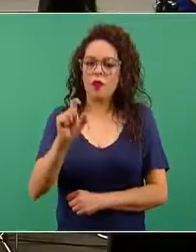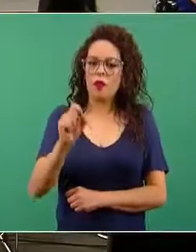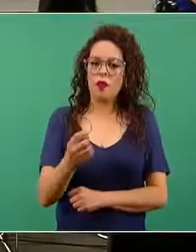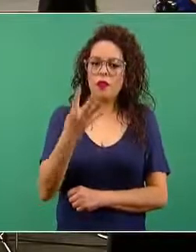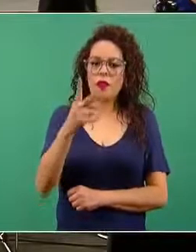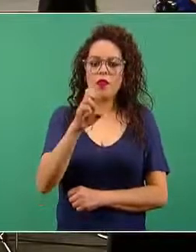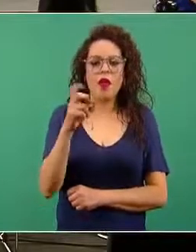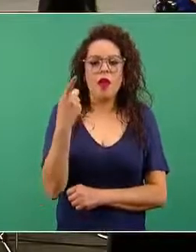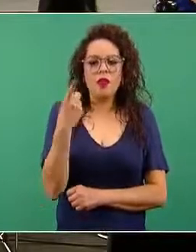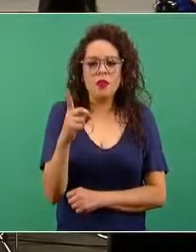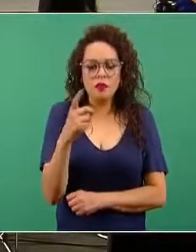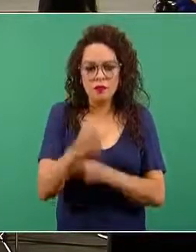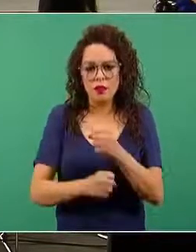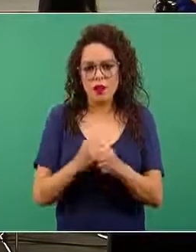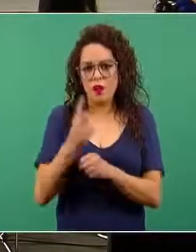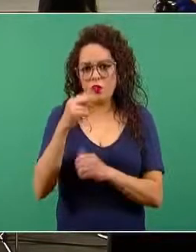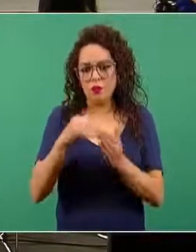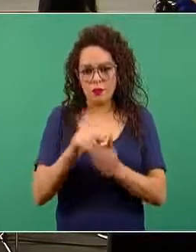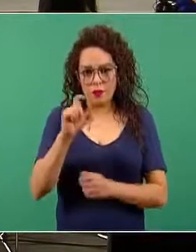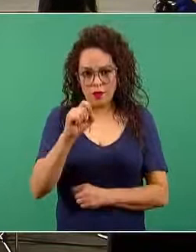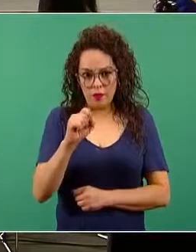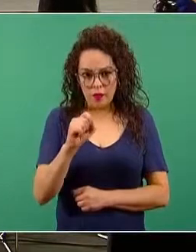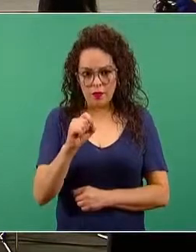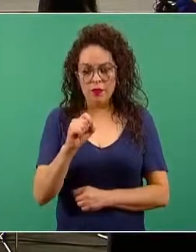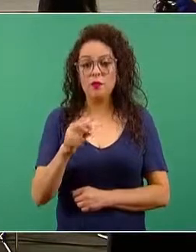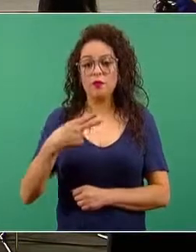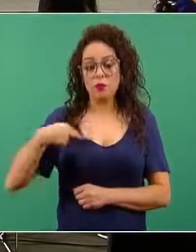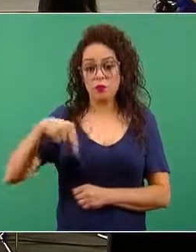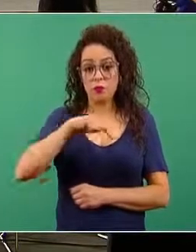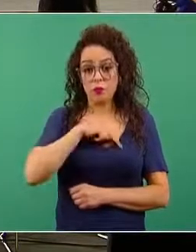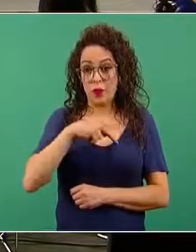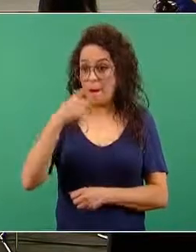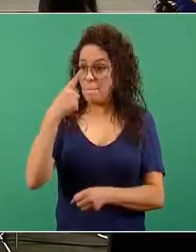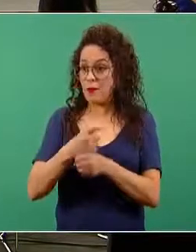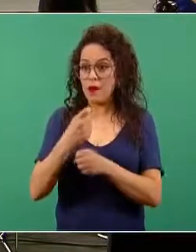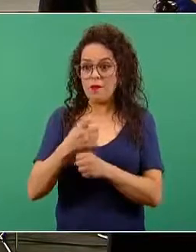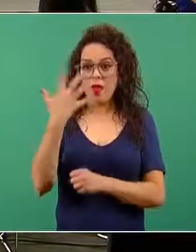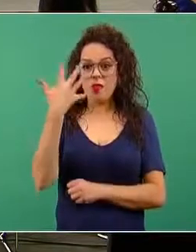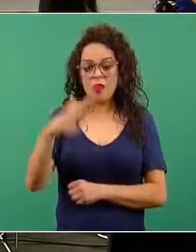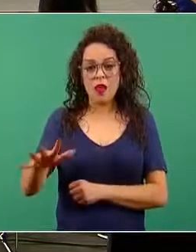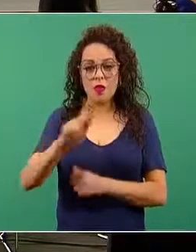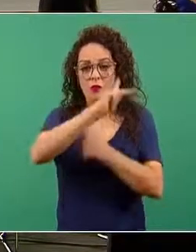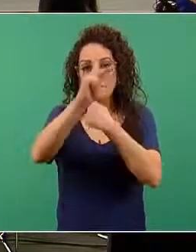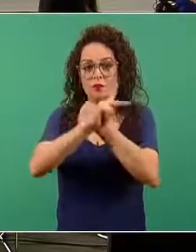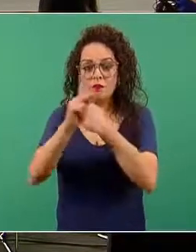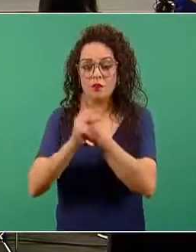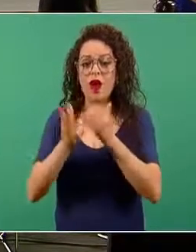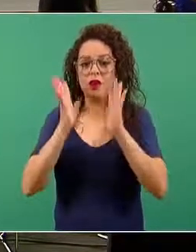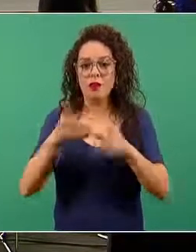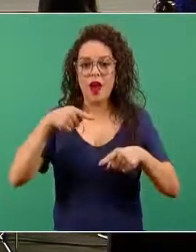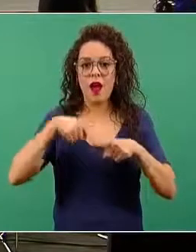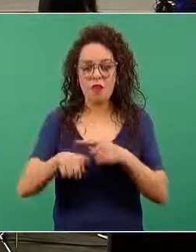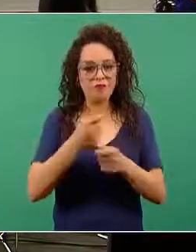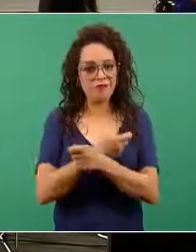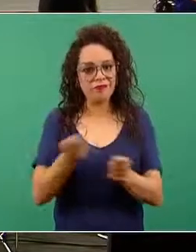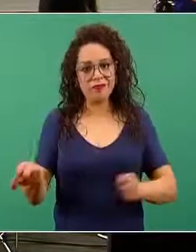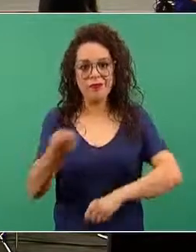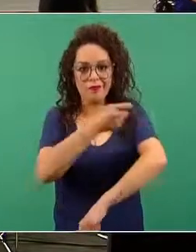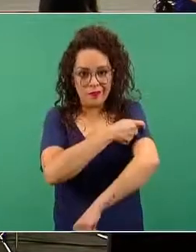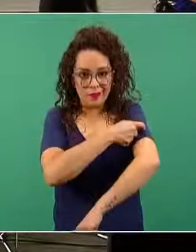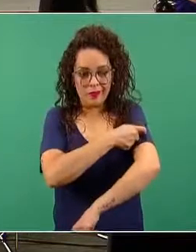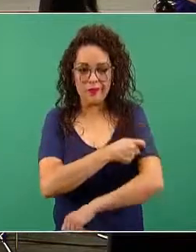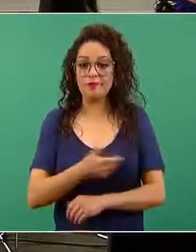América Latina que inició con la vacunación. Estuvimos dentro de los primeros 10 países del mundo en lograrlo. Y el 24 de diciembre del año